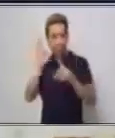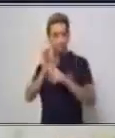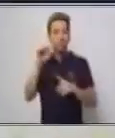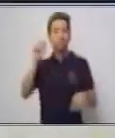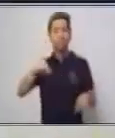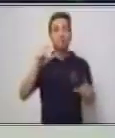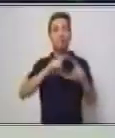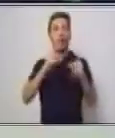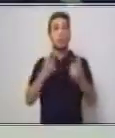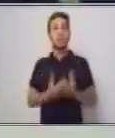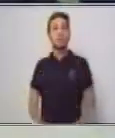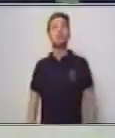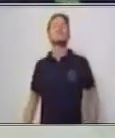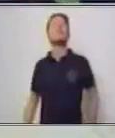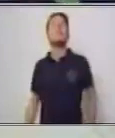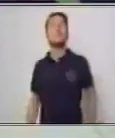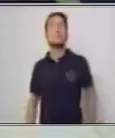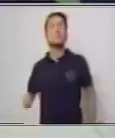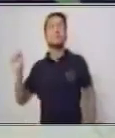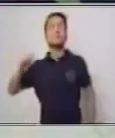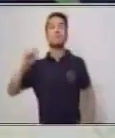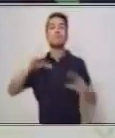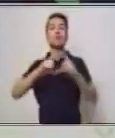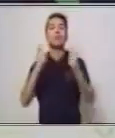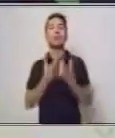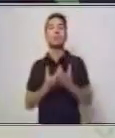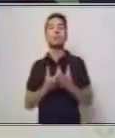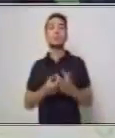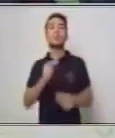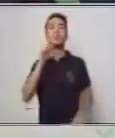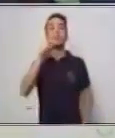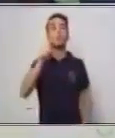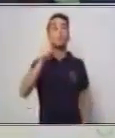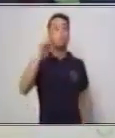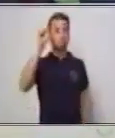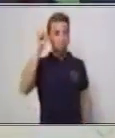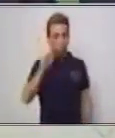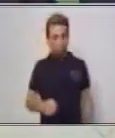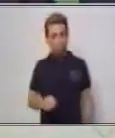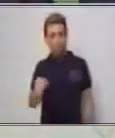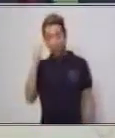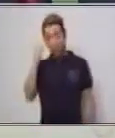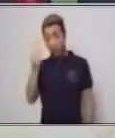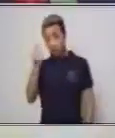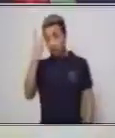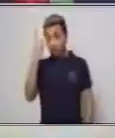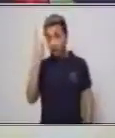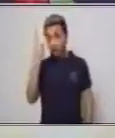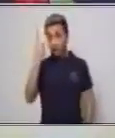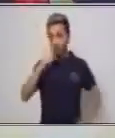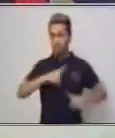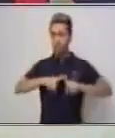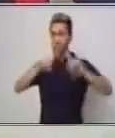esta clase. El objetivo de esta clase es de que tú puedas comprender la